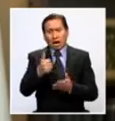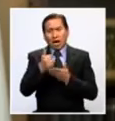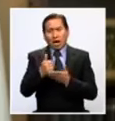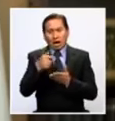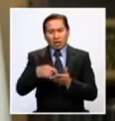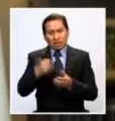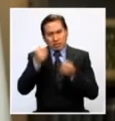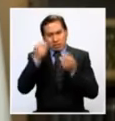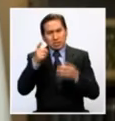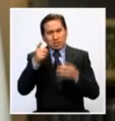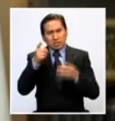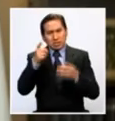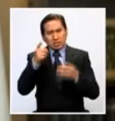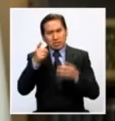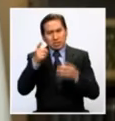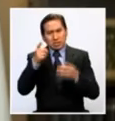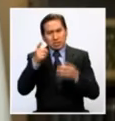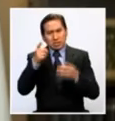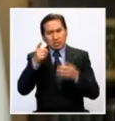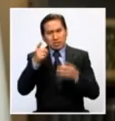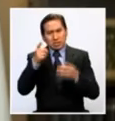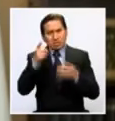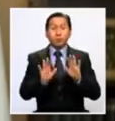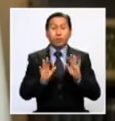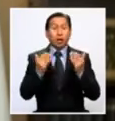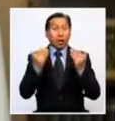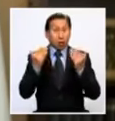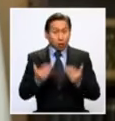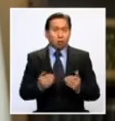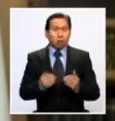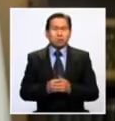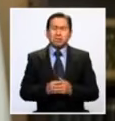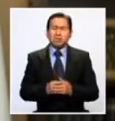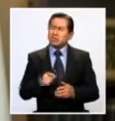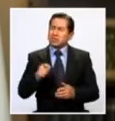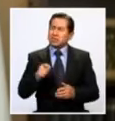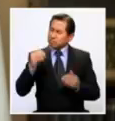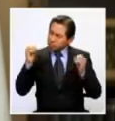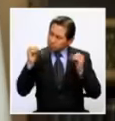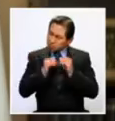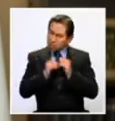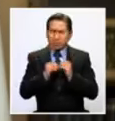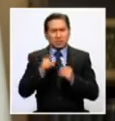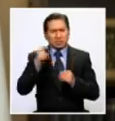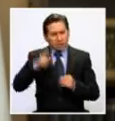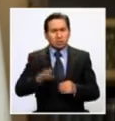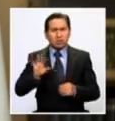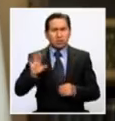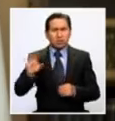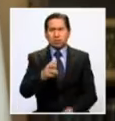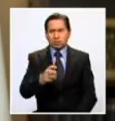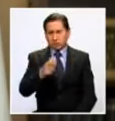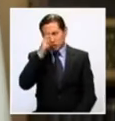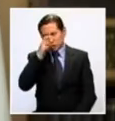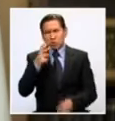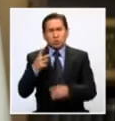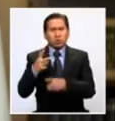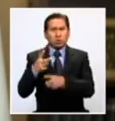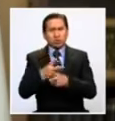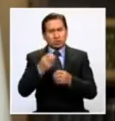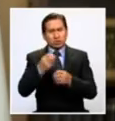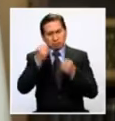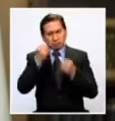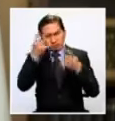cuidados. Ahora, más que nunca, es necesario que cumplamos de manera estricta las medidas que